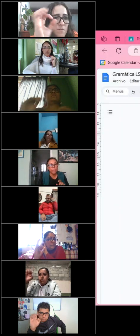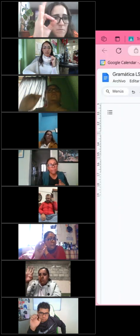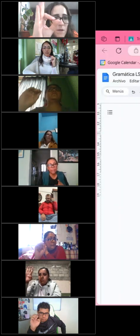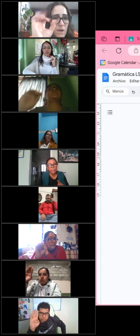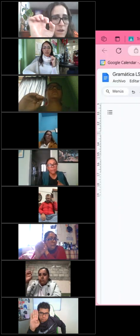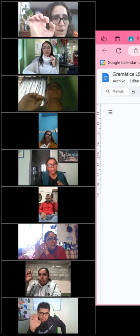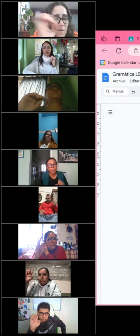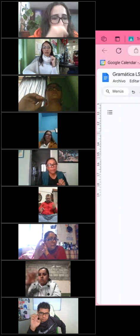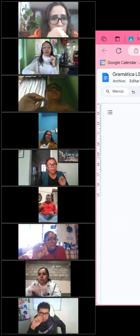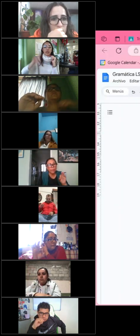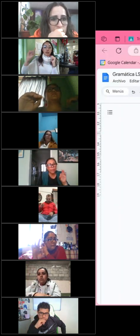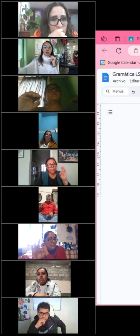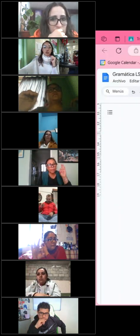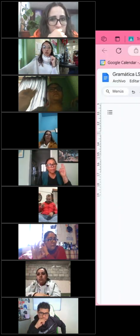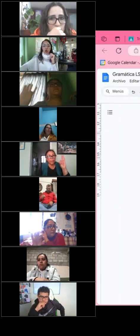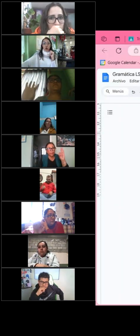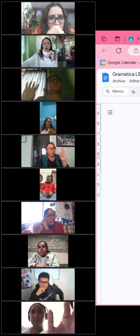B-E-B-E.